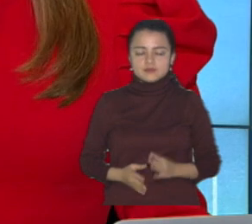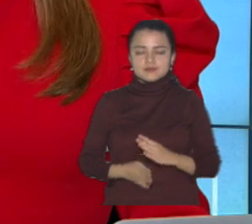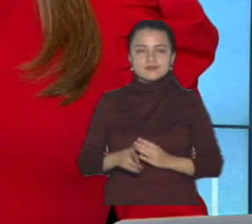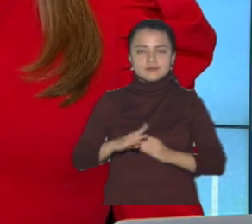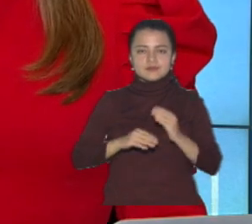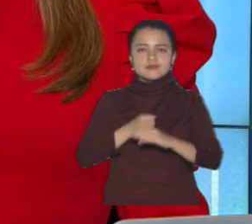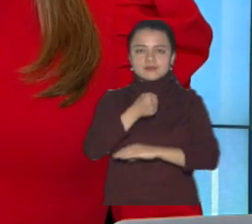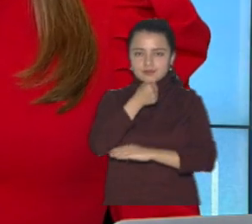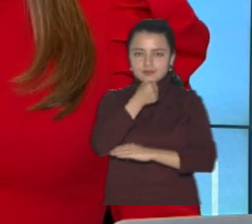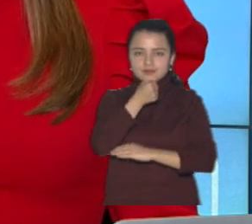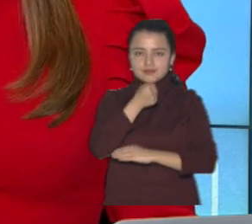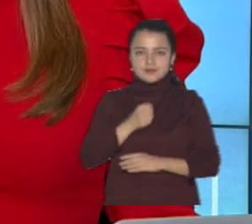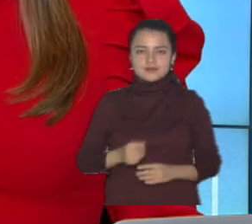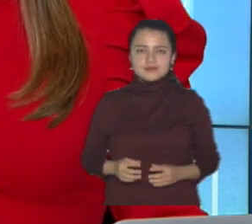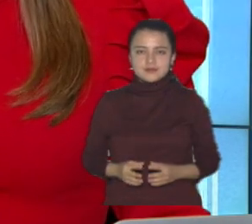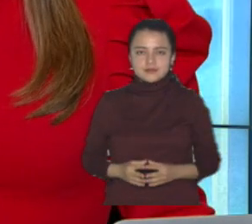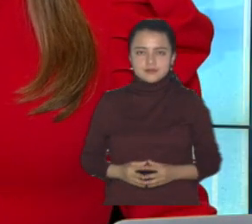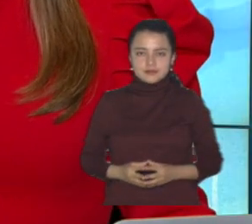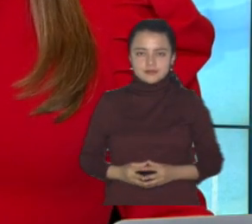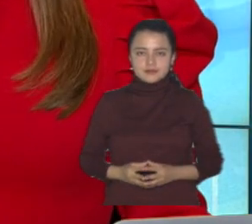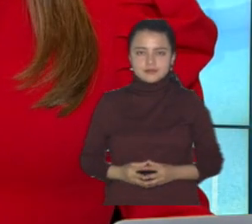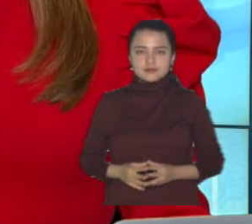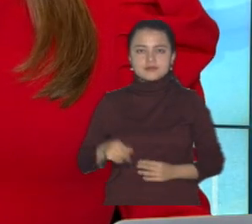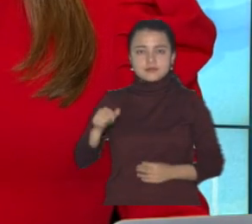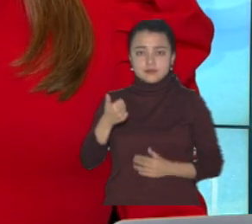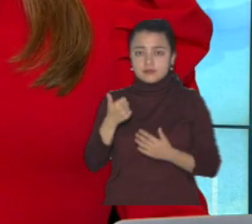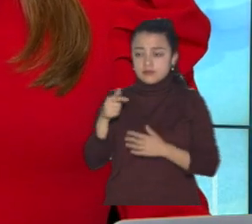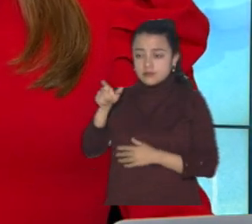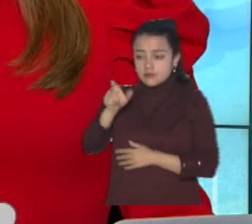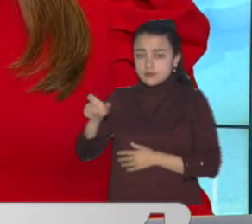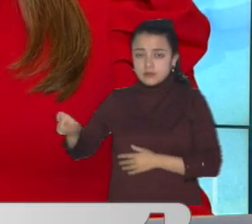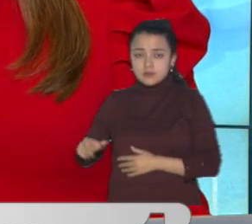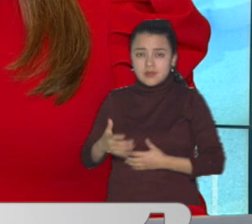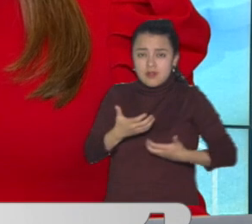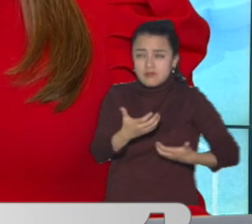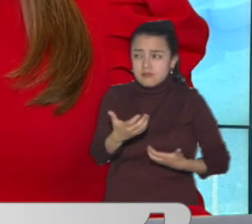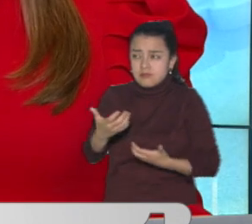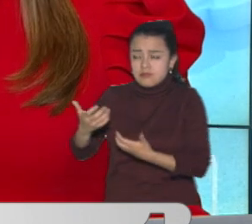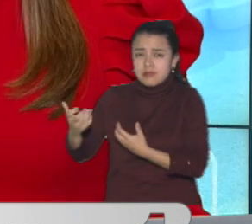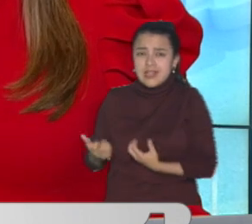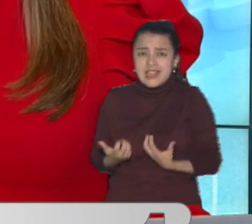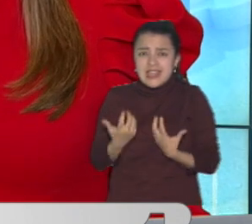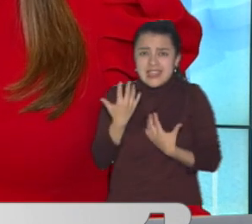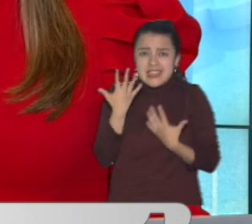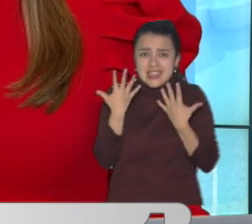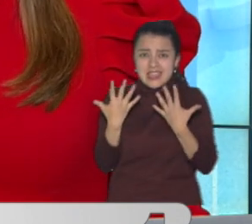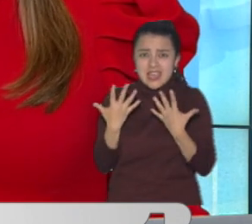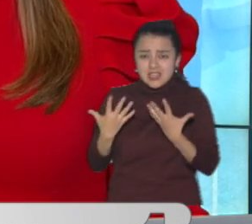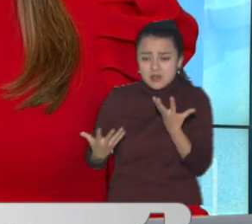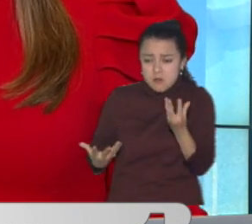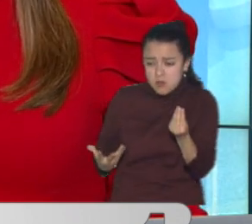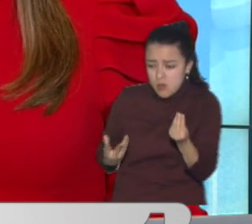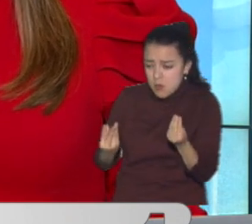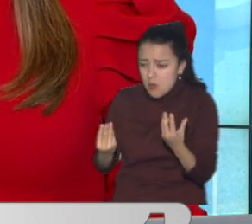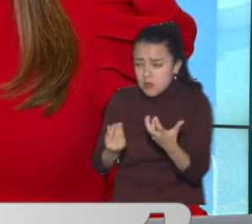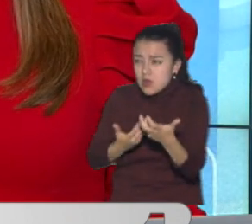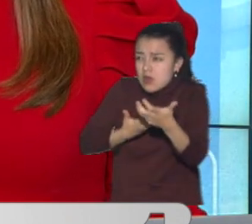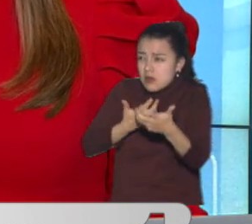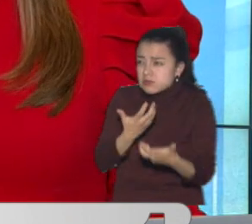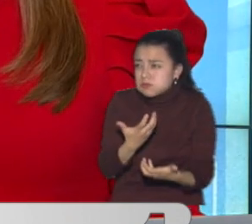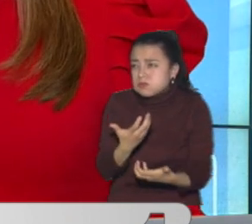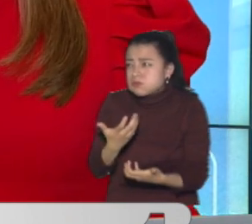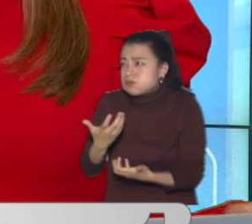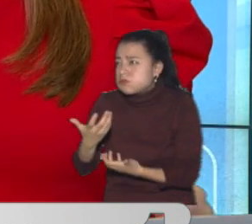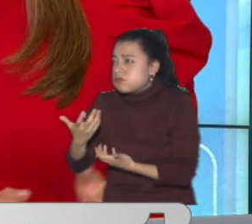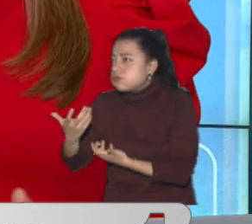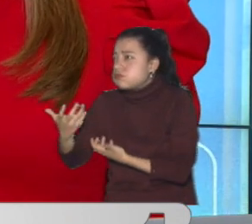Seguimos en Noticentro 1 CMI. Con 10 equipos de bomberos se logró controlar un incendio en zona comercial de Chía que deja